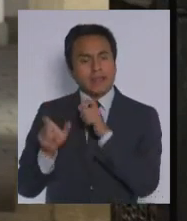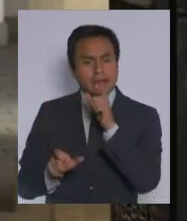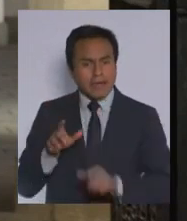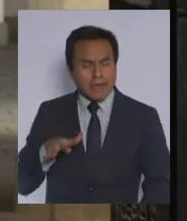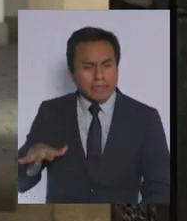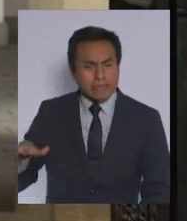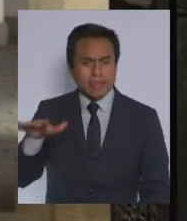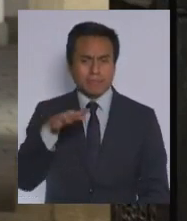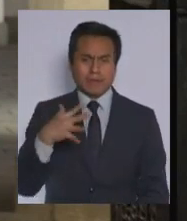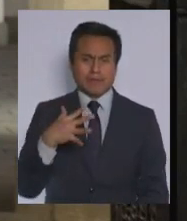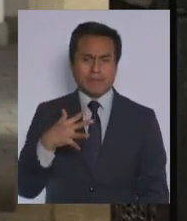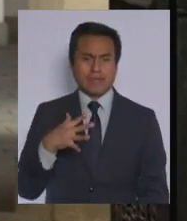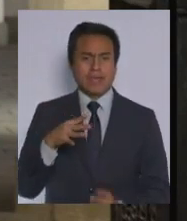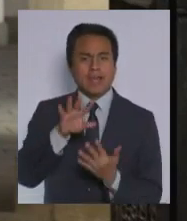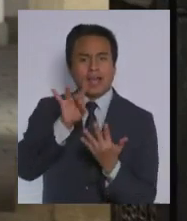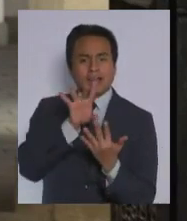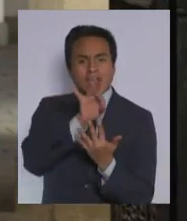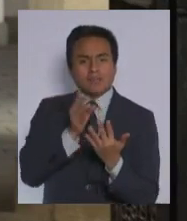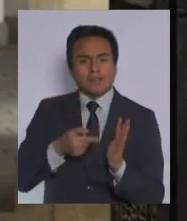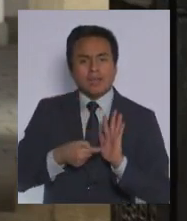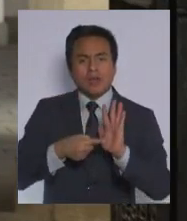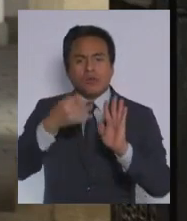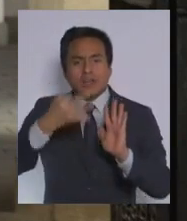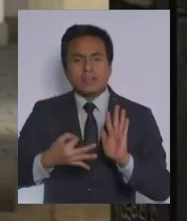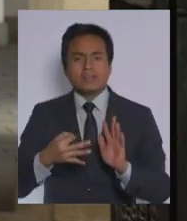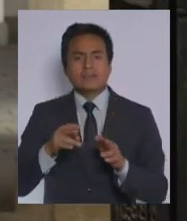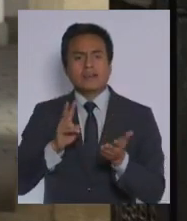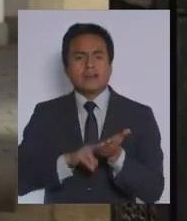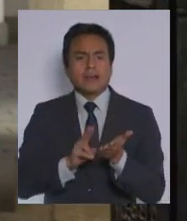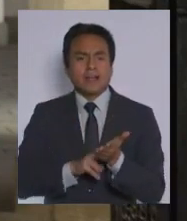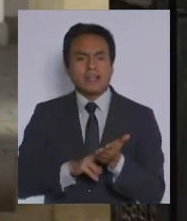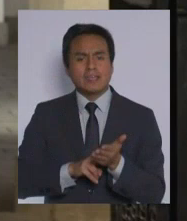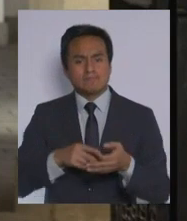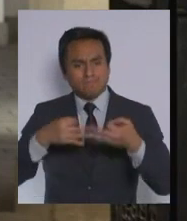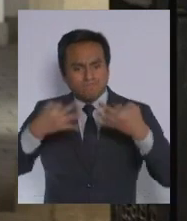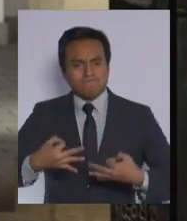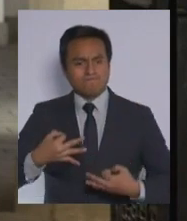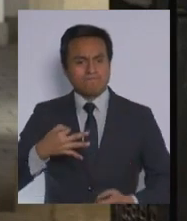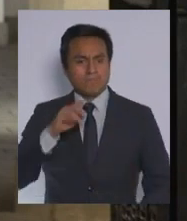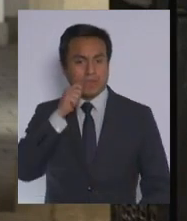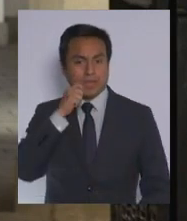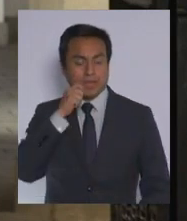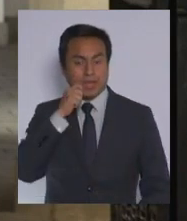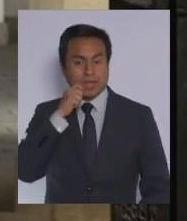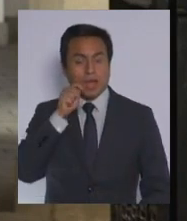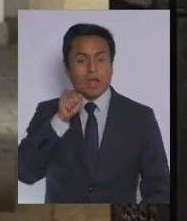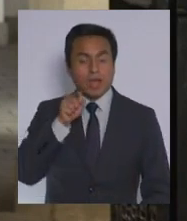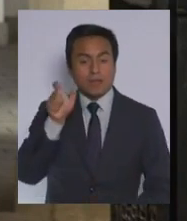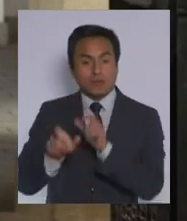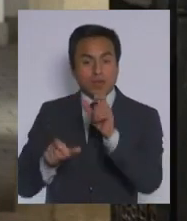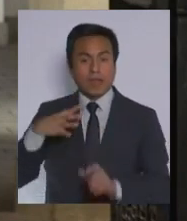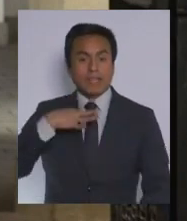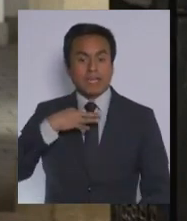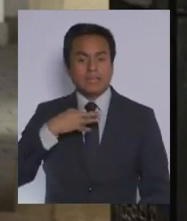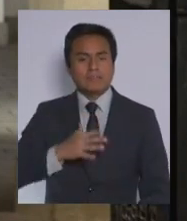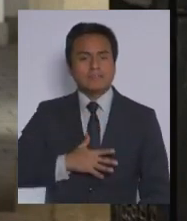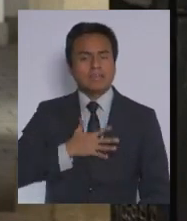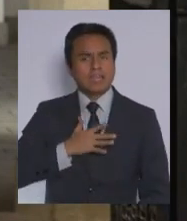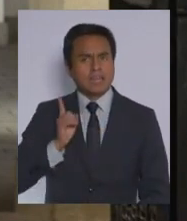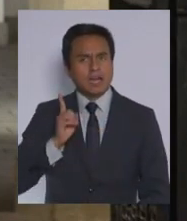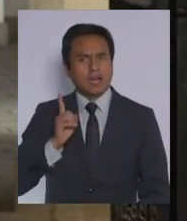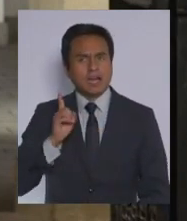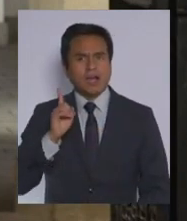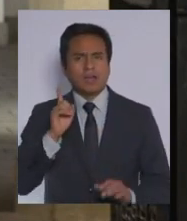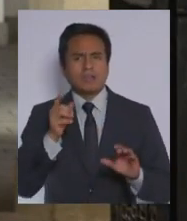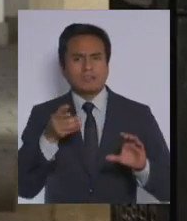relevante alternativas concretas reales contundentes que hagan que la ciudadanía no sienta que tiene que